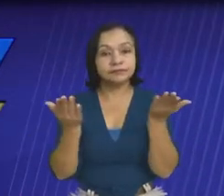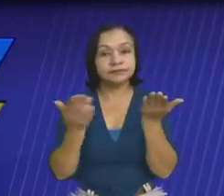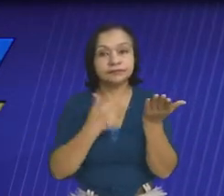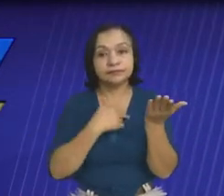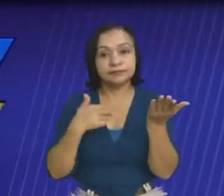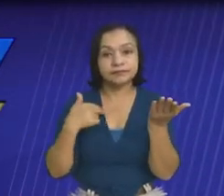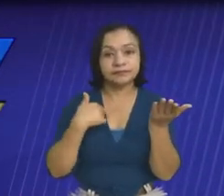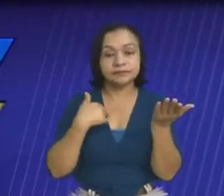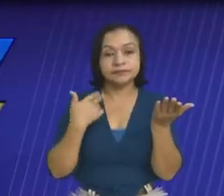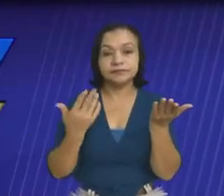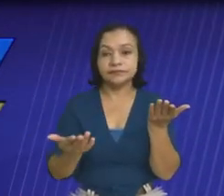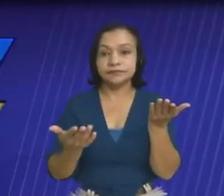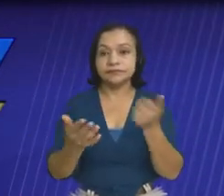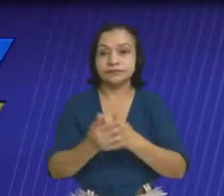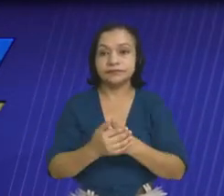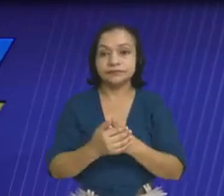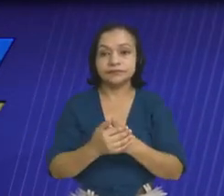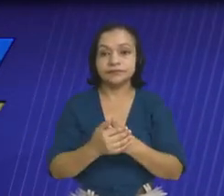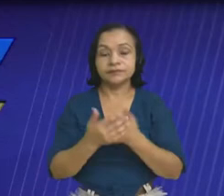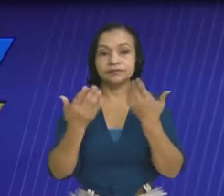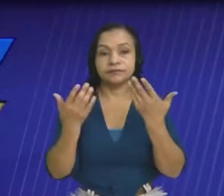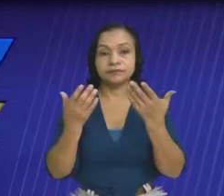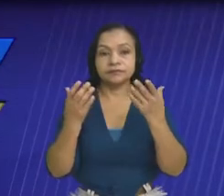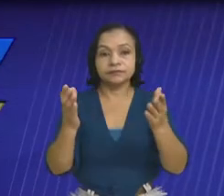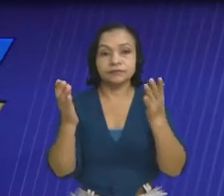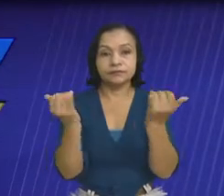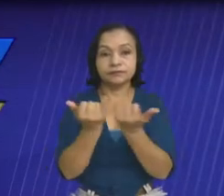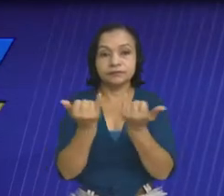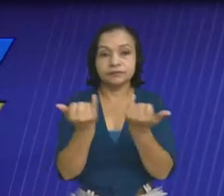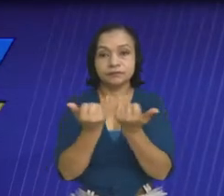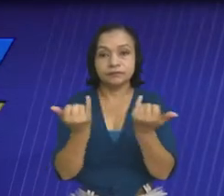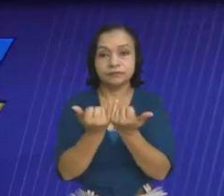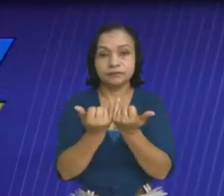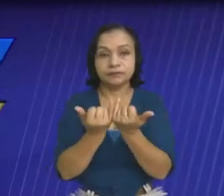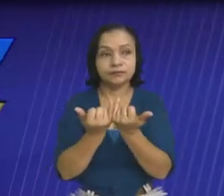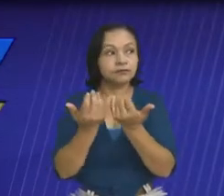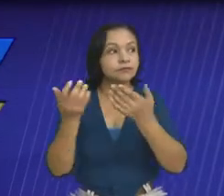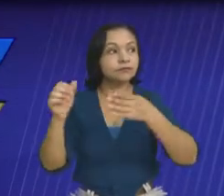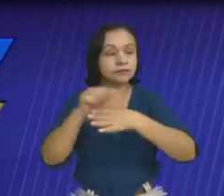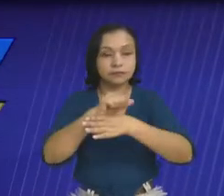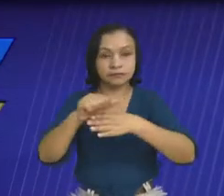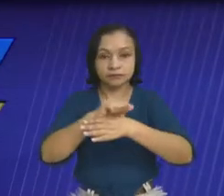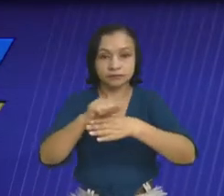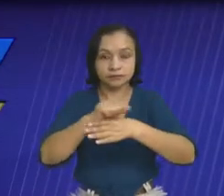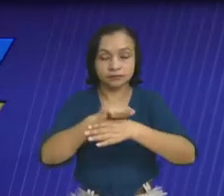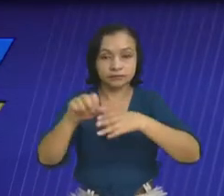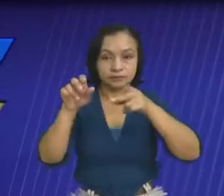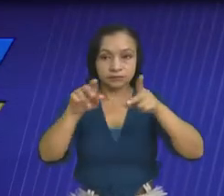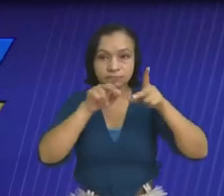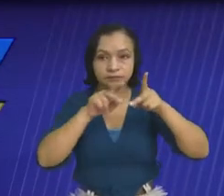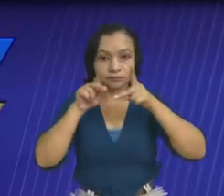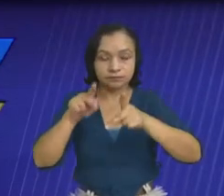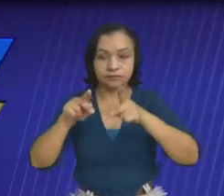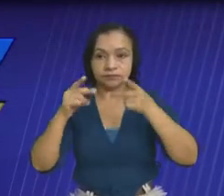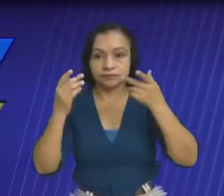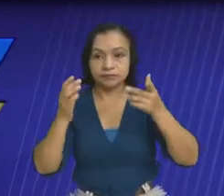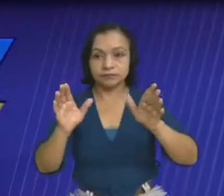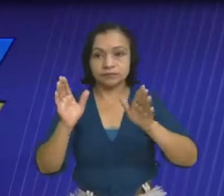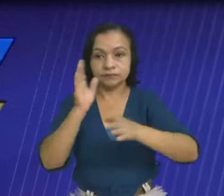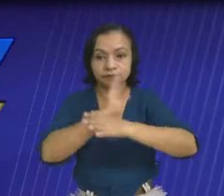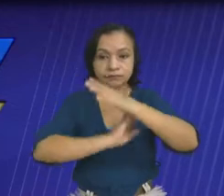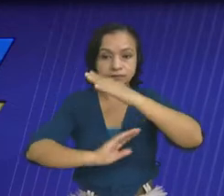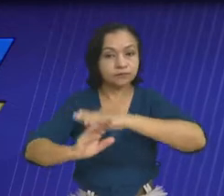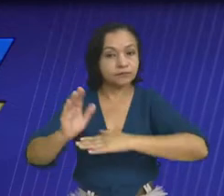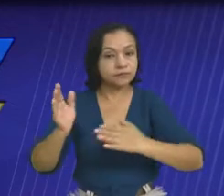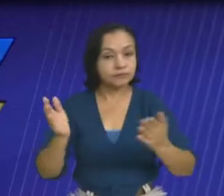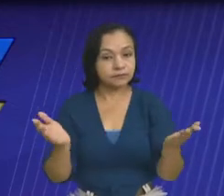hay tratamientos de fisioterapia, no solamente de reemplazo, sino aquellas personas que por alguna situación tienen una discapacidad,